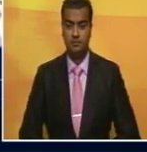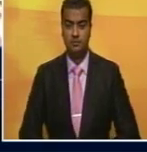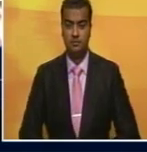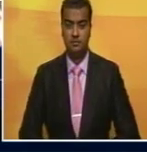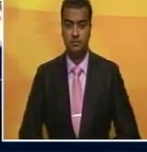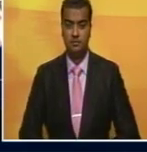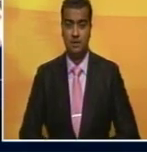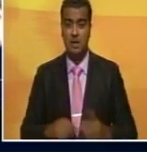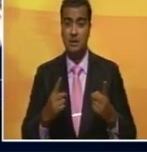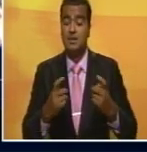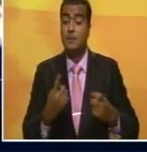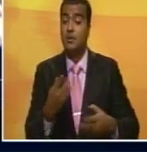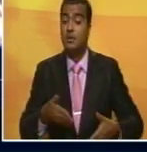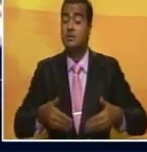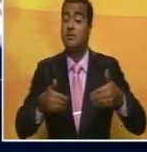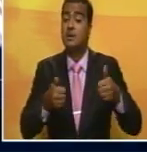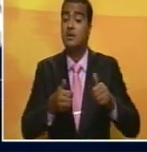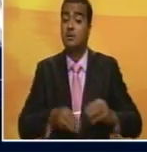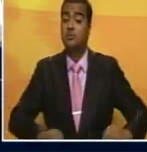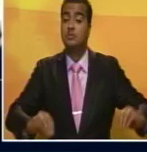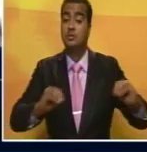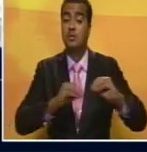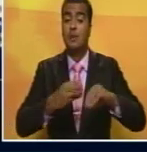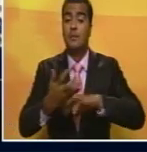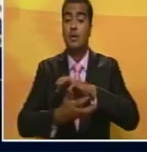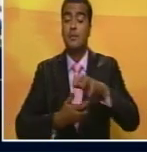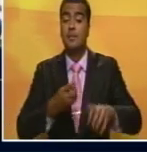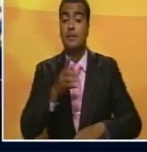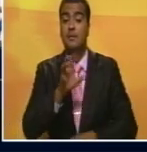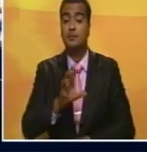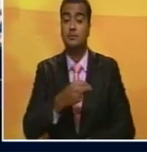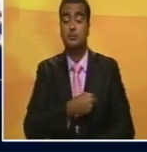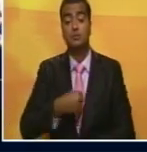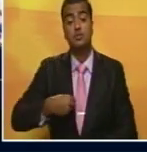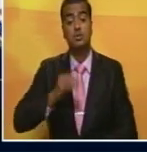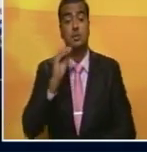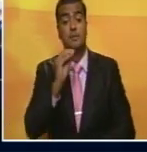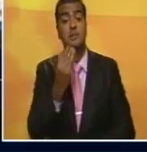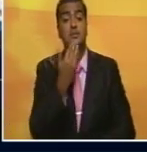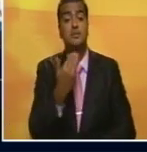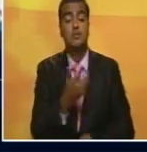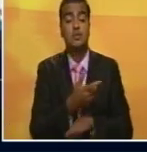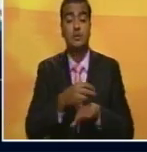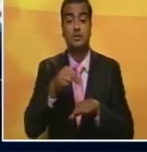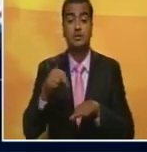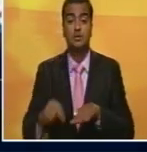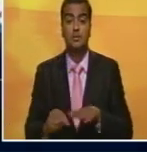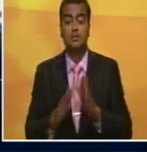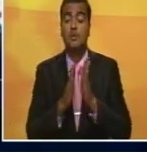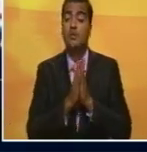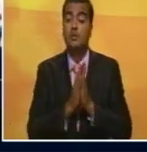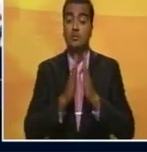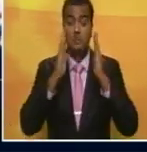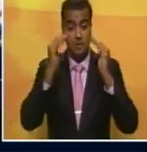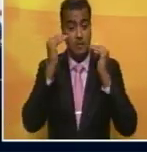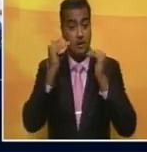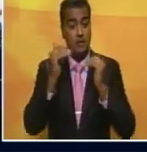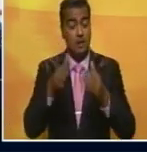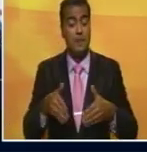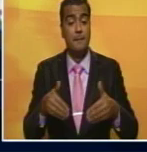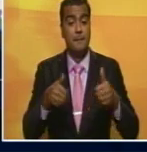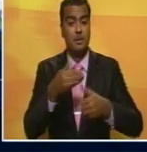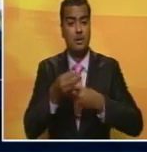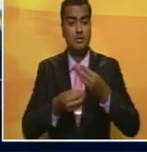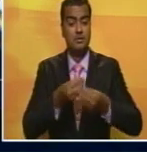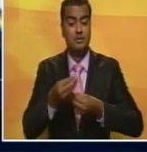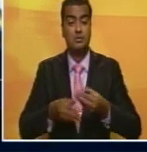necesitamos una salida concertada para los problemas de este país. Exhortamos y exigimos al gobierno nacional que nos tome en cuenta y que empiece a